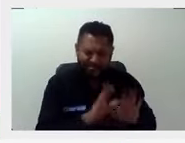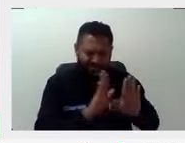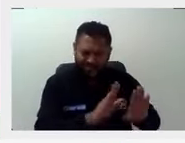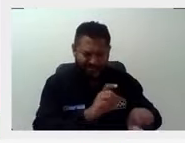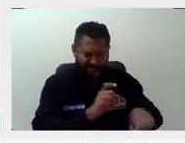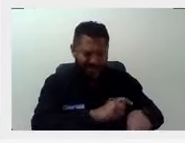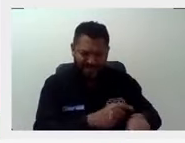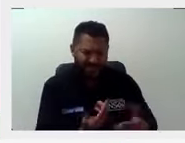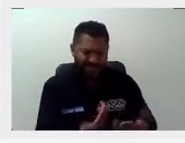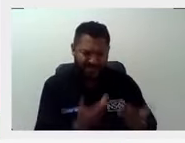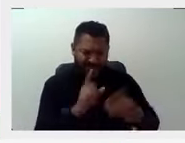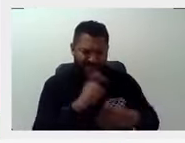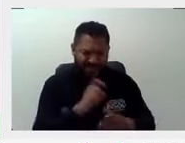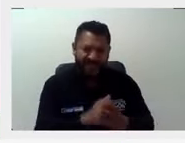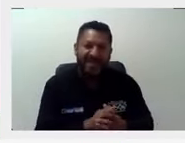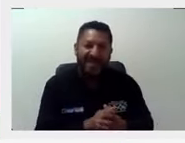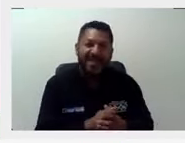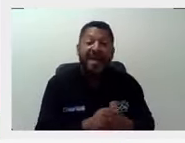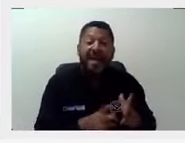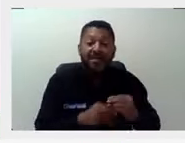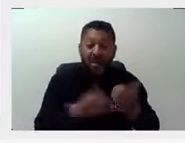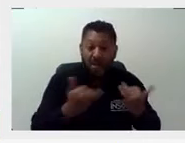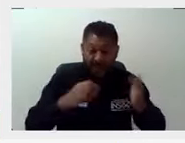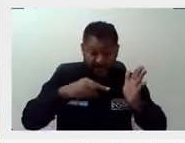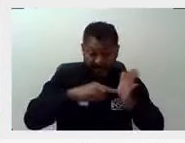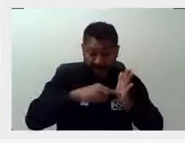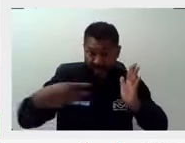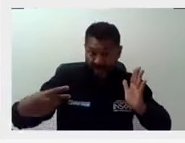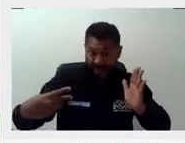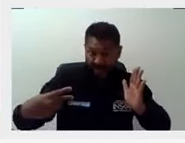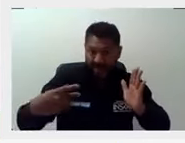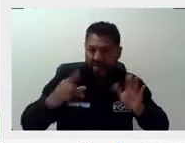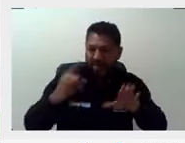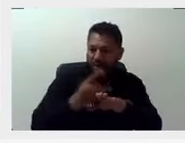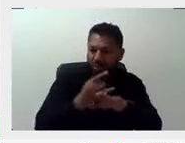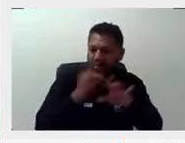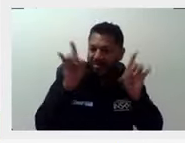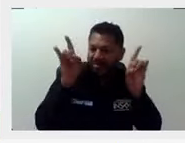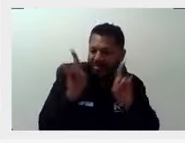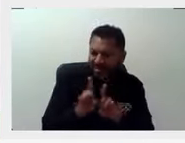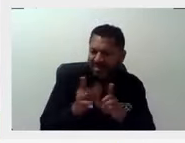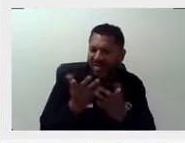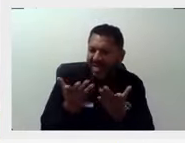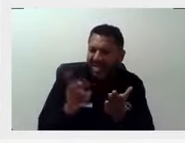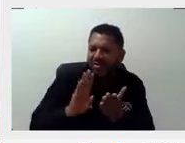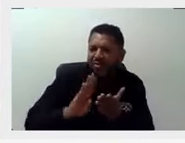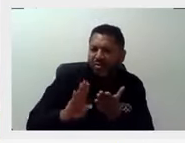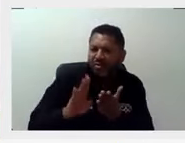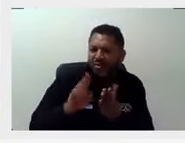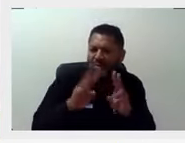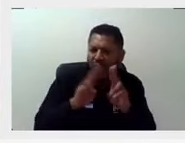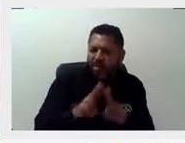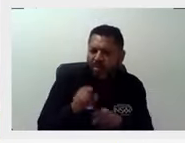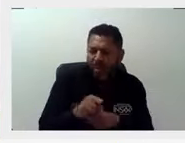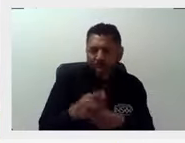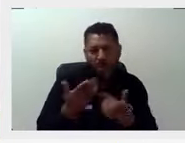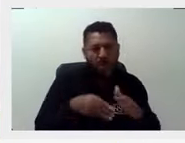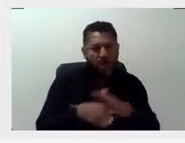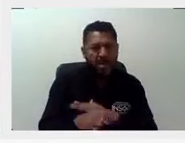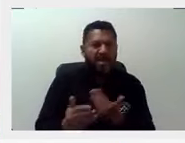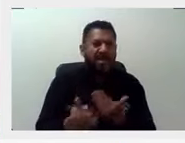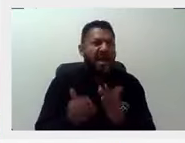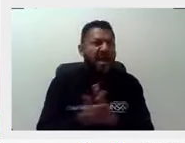necesarios. Y bueno, la tecnología, hoy son súper hábiles en el manejo de la tecnología, los que pueden acceder, y